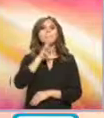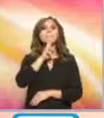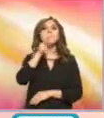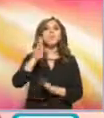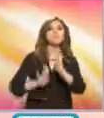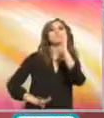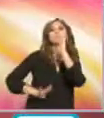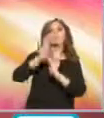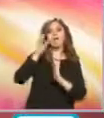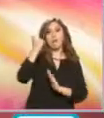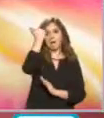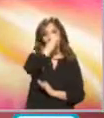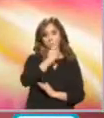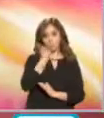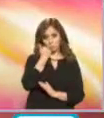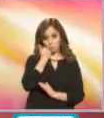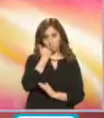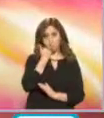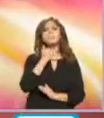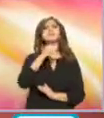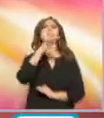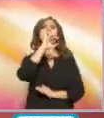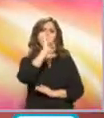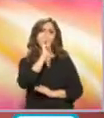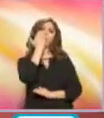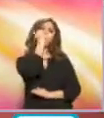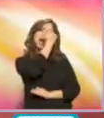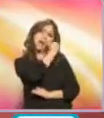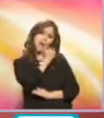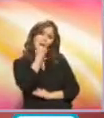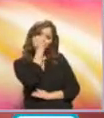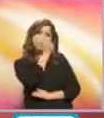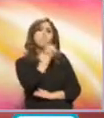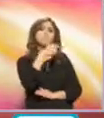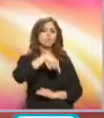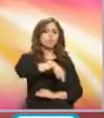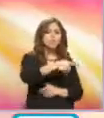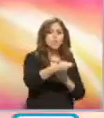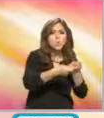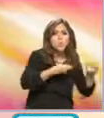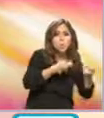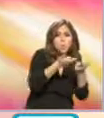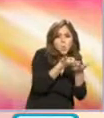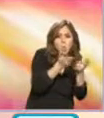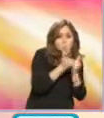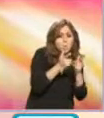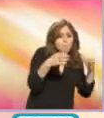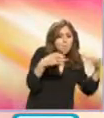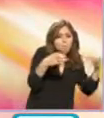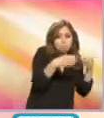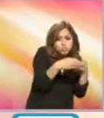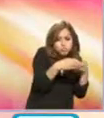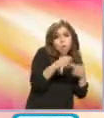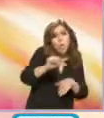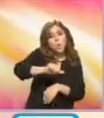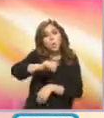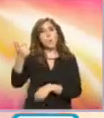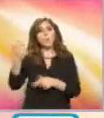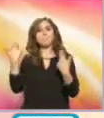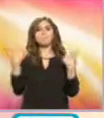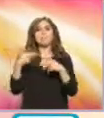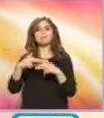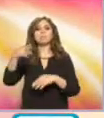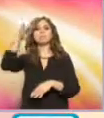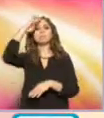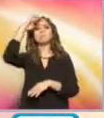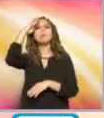gran cantidad de alumnos, hay otras en donde está más controlados, ¿no? Claro, los grupos, pero yo creo que cada profesor lo que busca